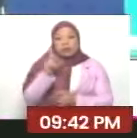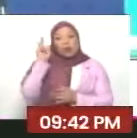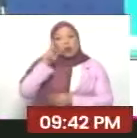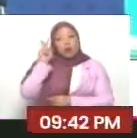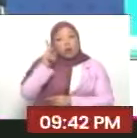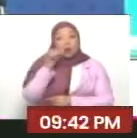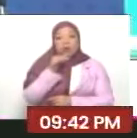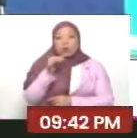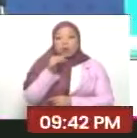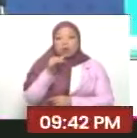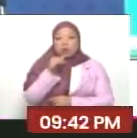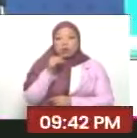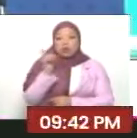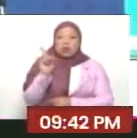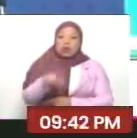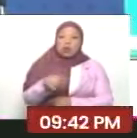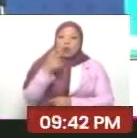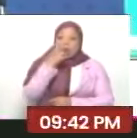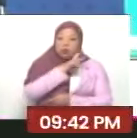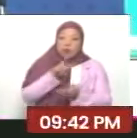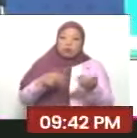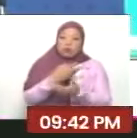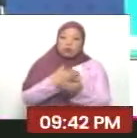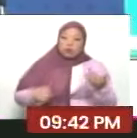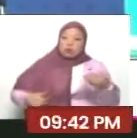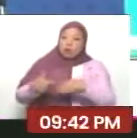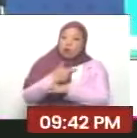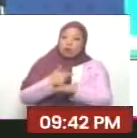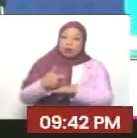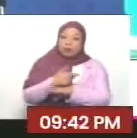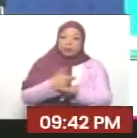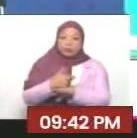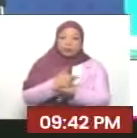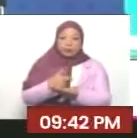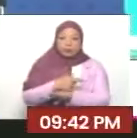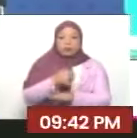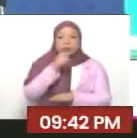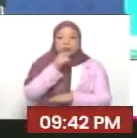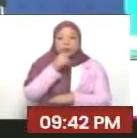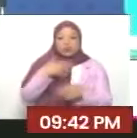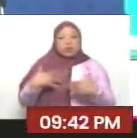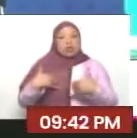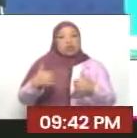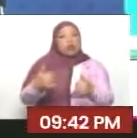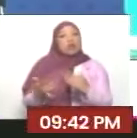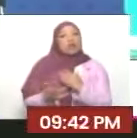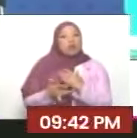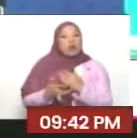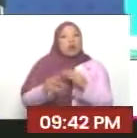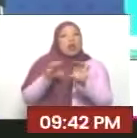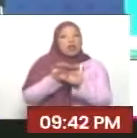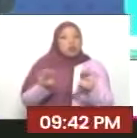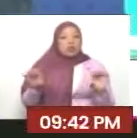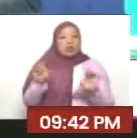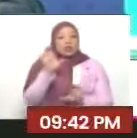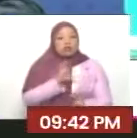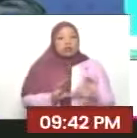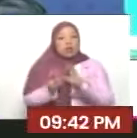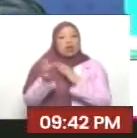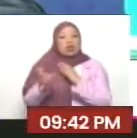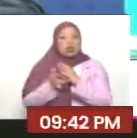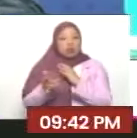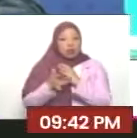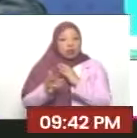profesora Gabriela Jiménez, además, es vicepresidenta de gobierno para salud, educación, ciencia y